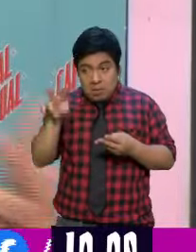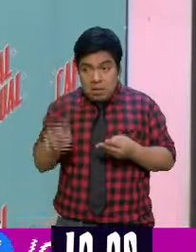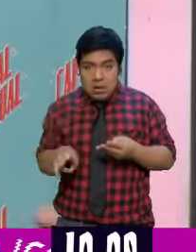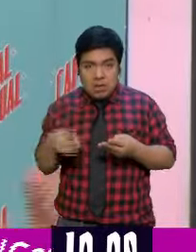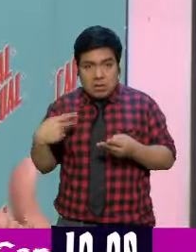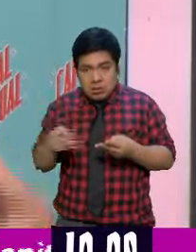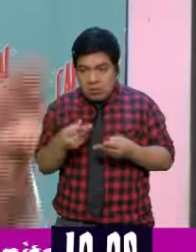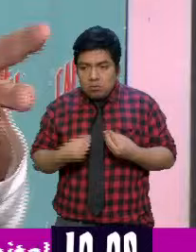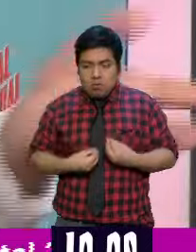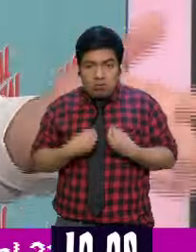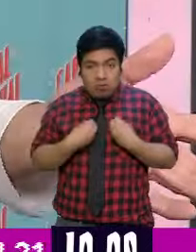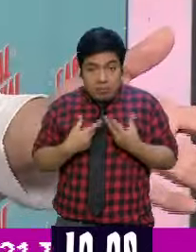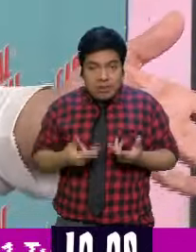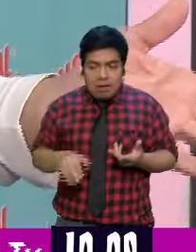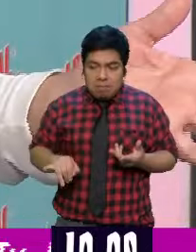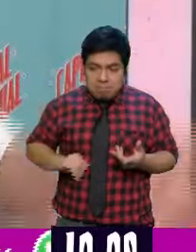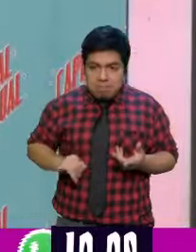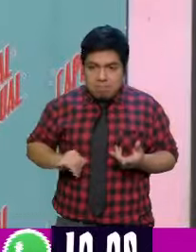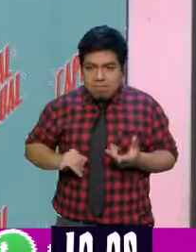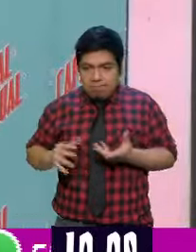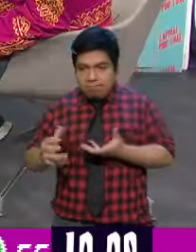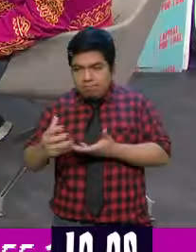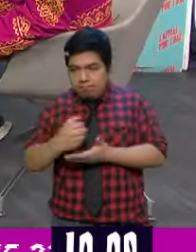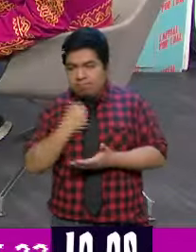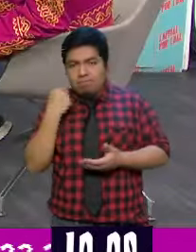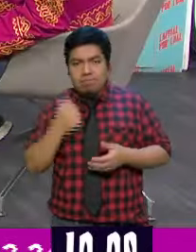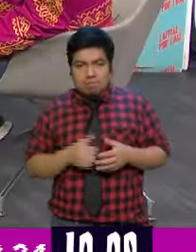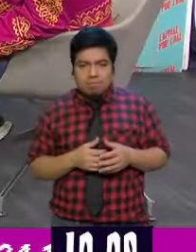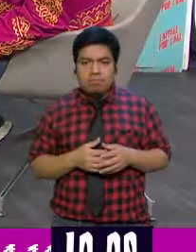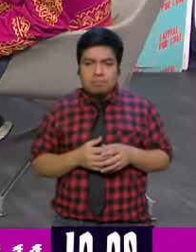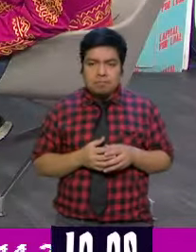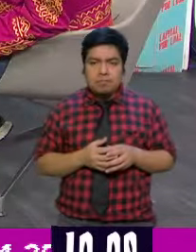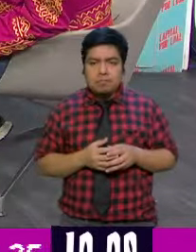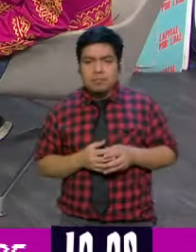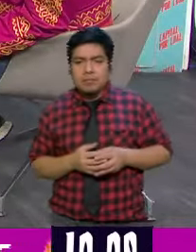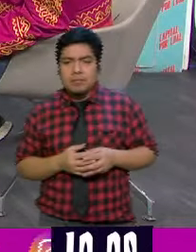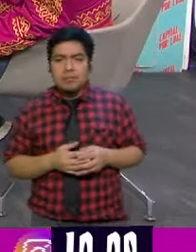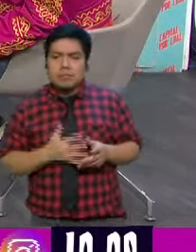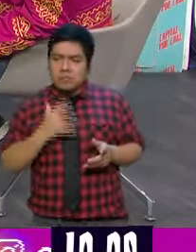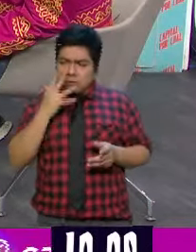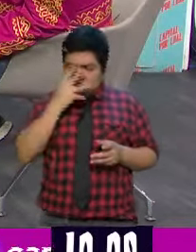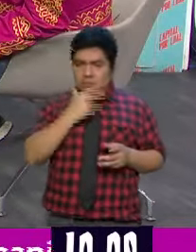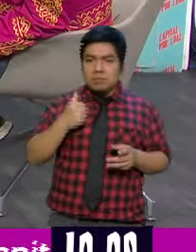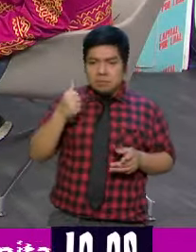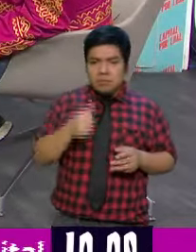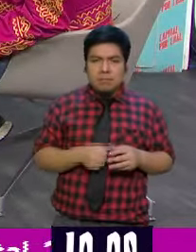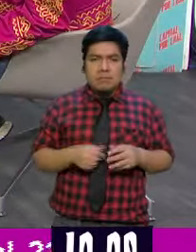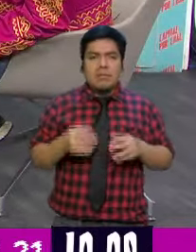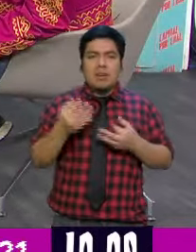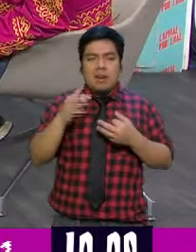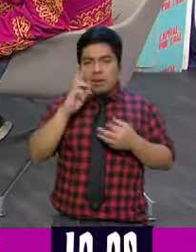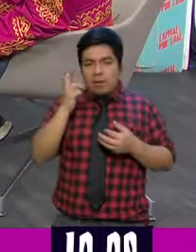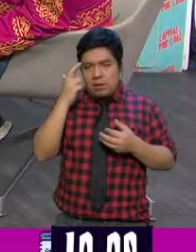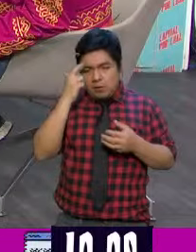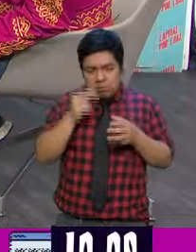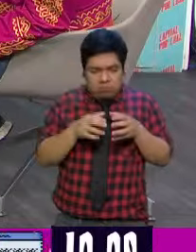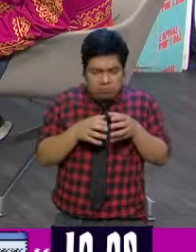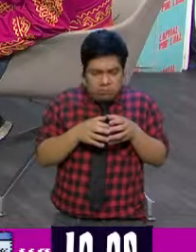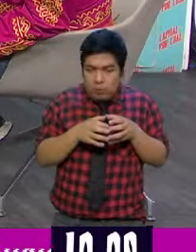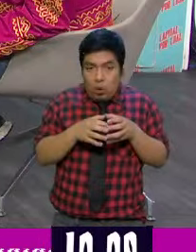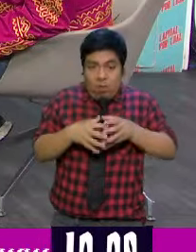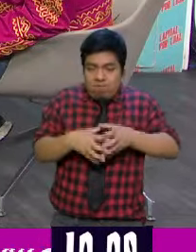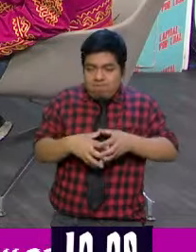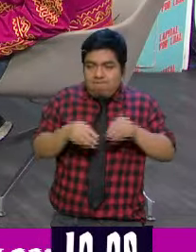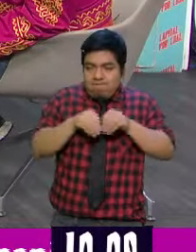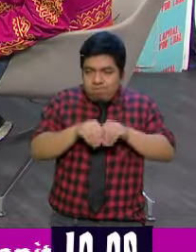y está interesantísimo. Estamos. Se apropiaron. Sí, pues sí. Pues lo importante es descentralizar también, ¿no? Porque tenemos gente trabajando